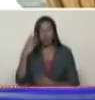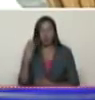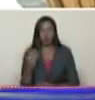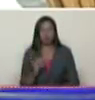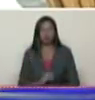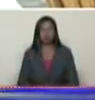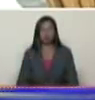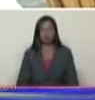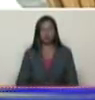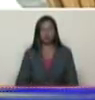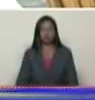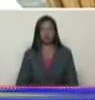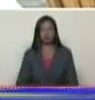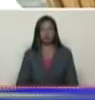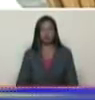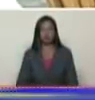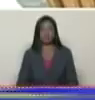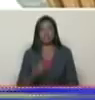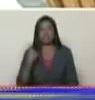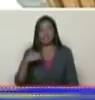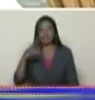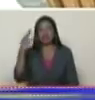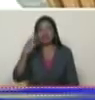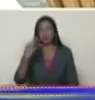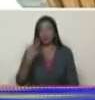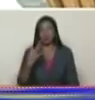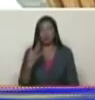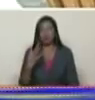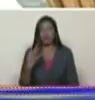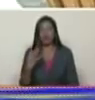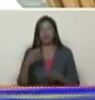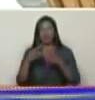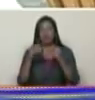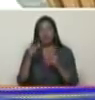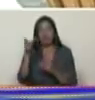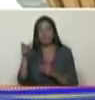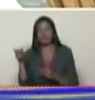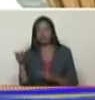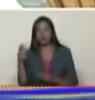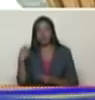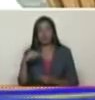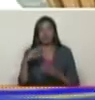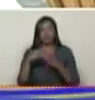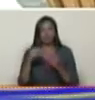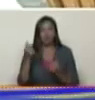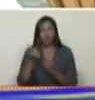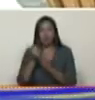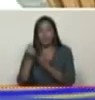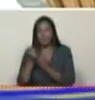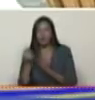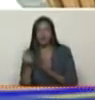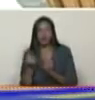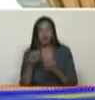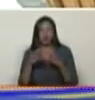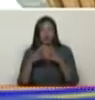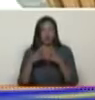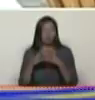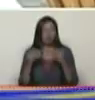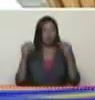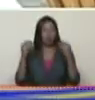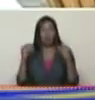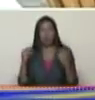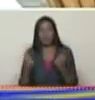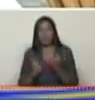sencillo. Y tengan la seguridad de los pacientes y los familiares de los pacientes que cuentan con todo mi apoyo, con todo mi